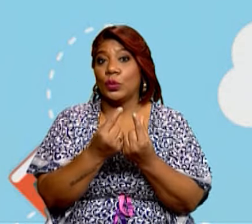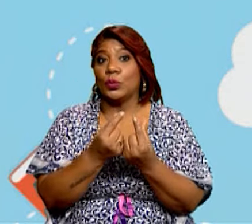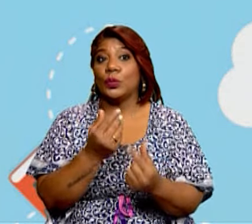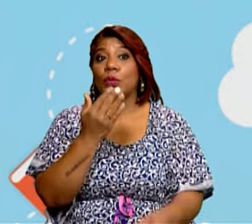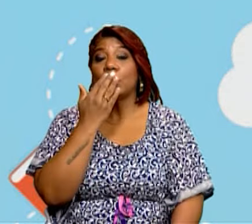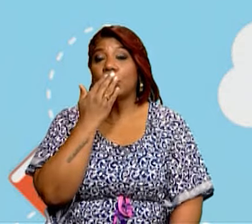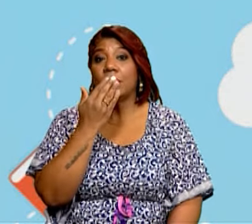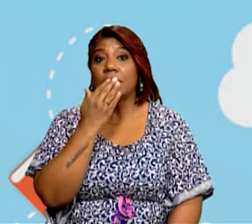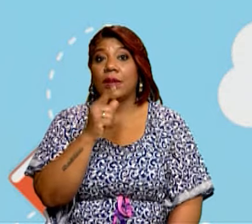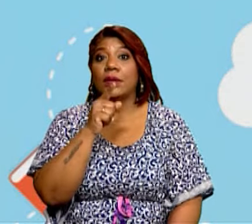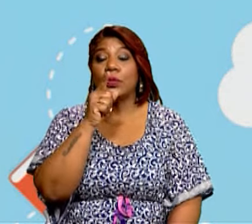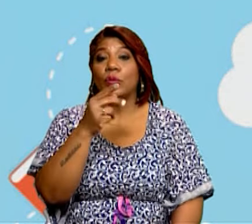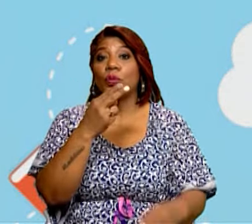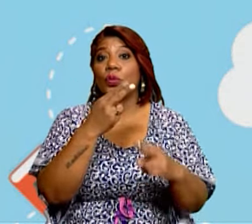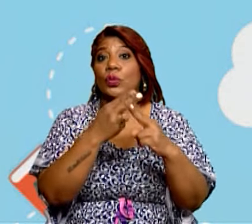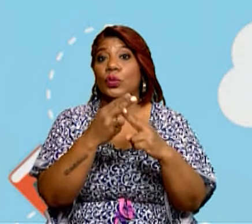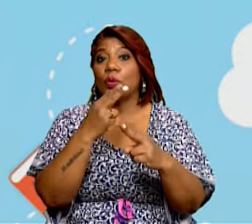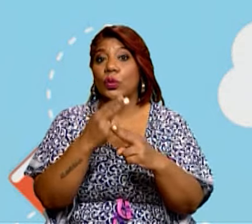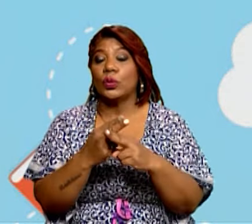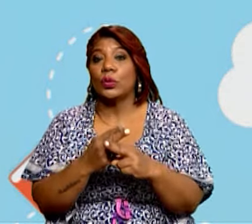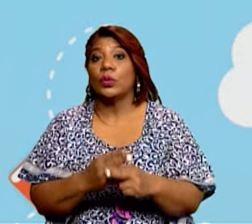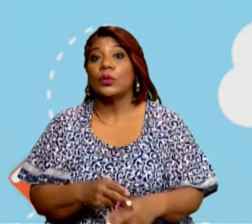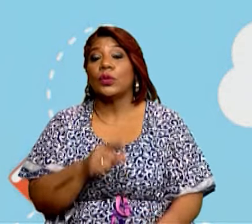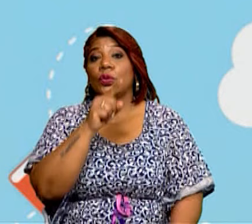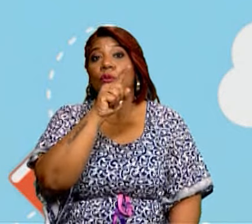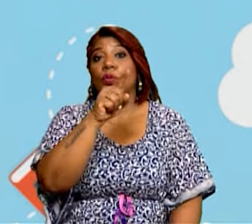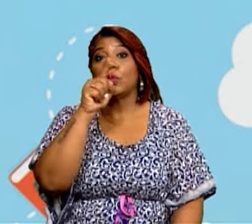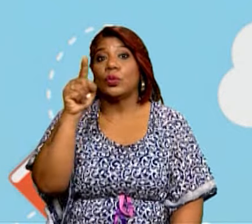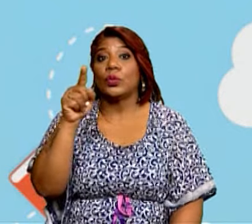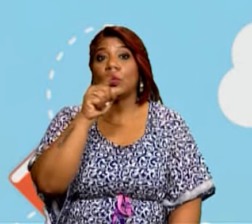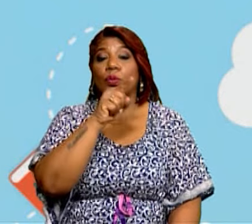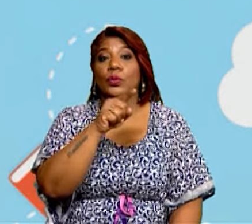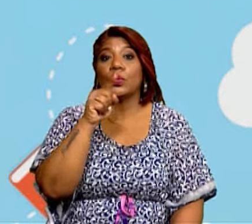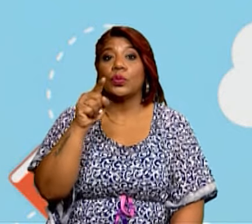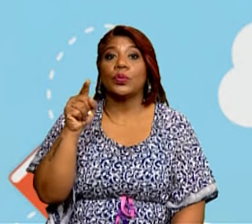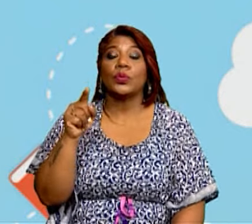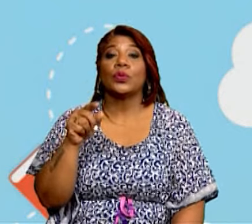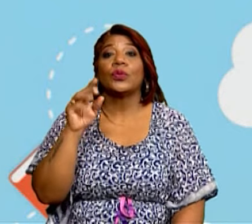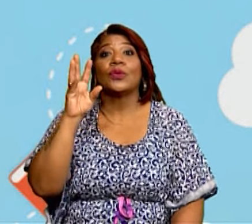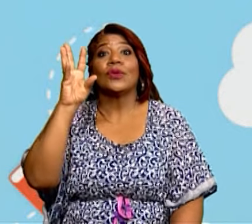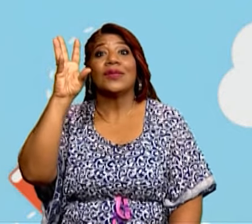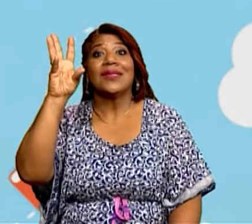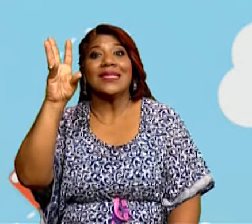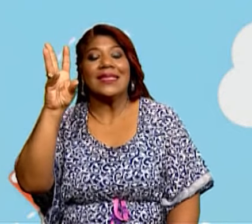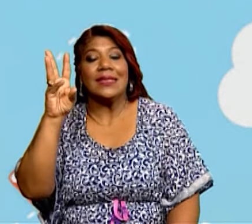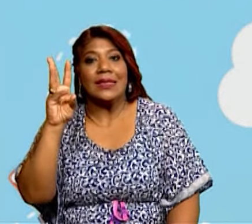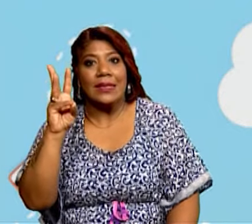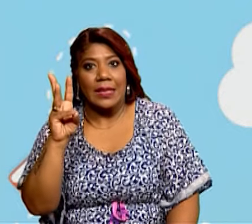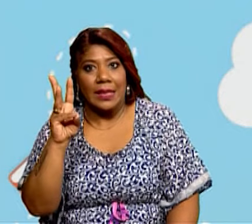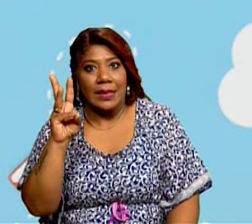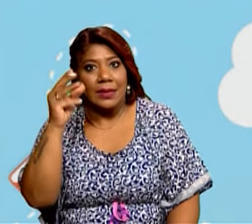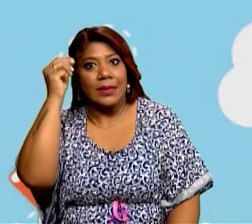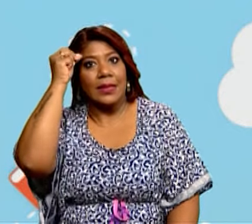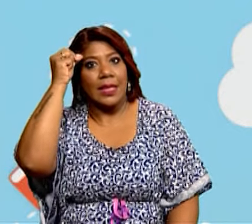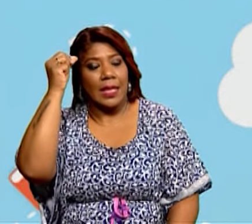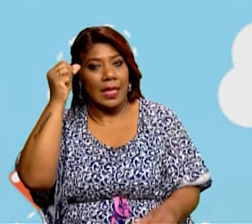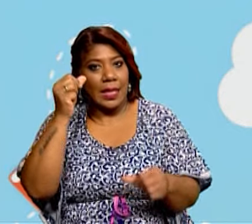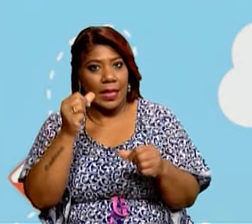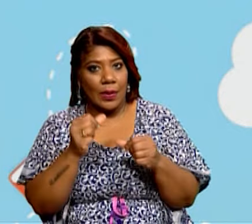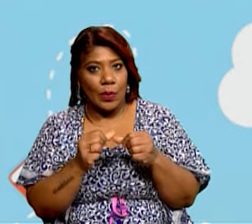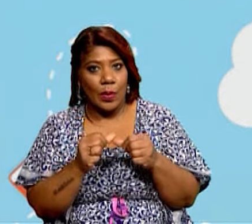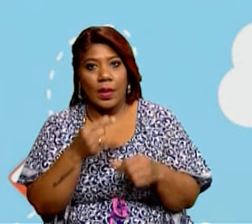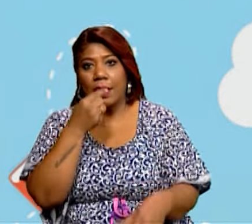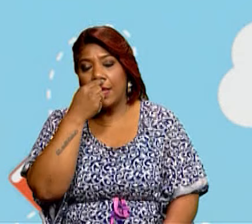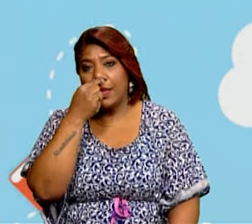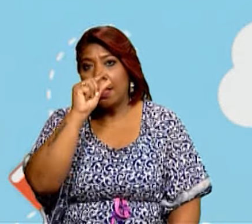las comarcas indígenas? Aquí hay 6 espacios, entonces tú vas a colocar cuáles son las comarcas de